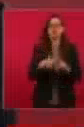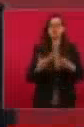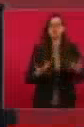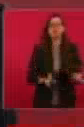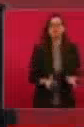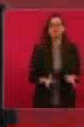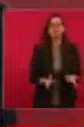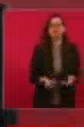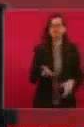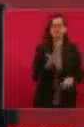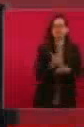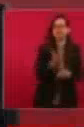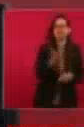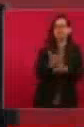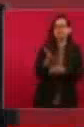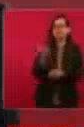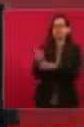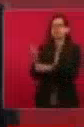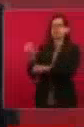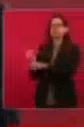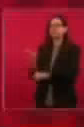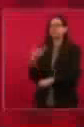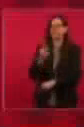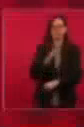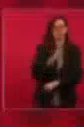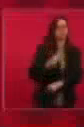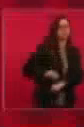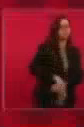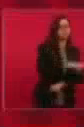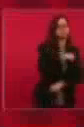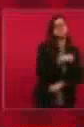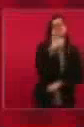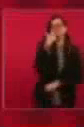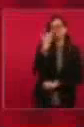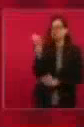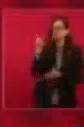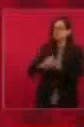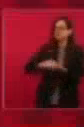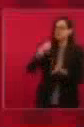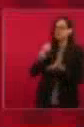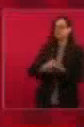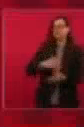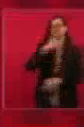venga una delegación de la OEA que está viendo la realidad de nuestro